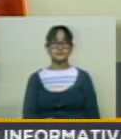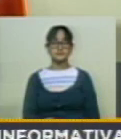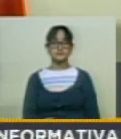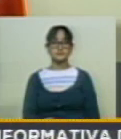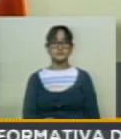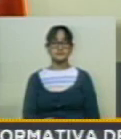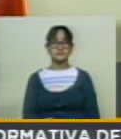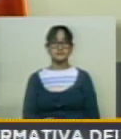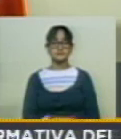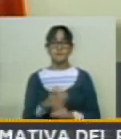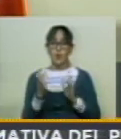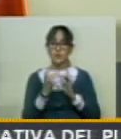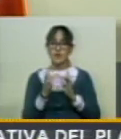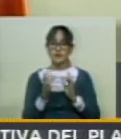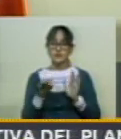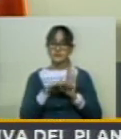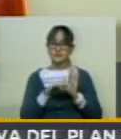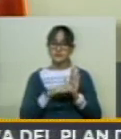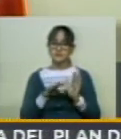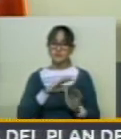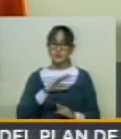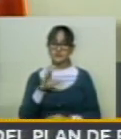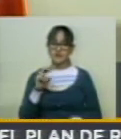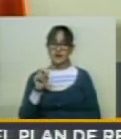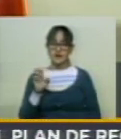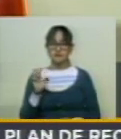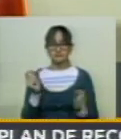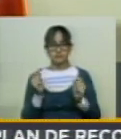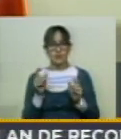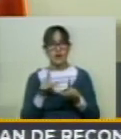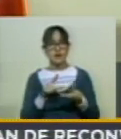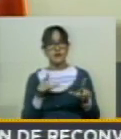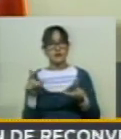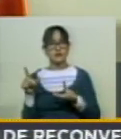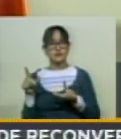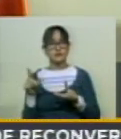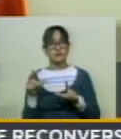tipo de contacto al Consejo Nacional Electoral, lo discutimos y